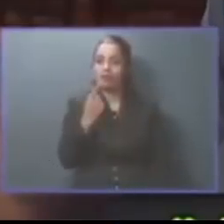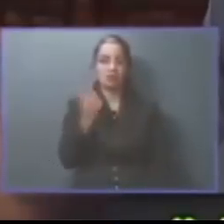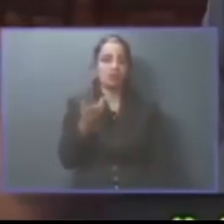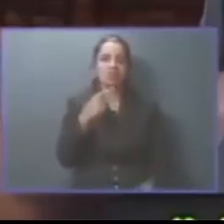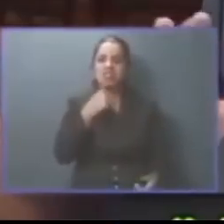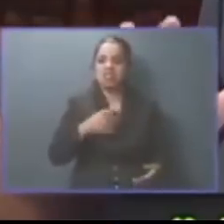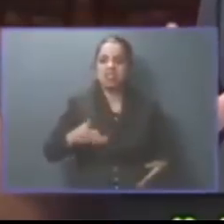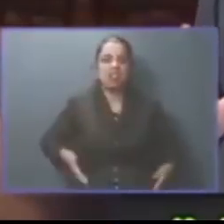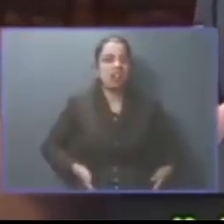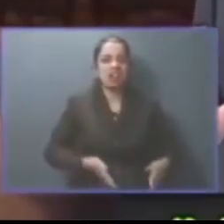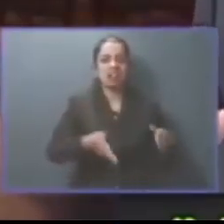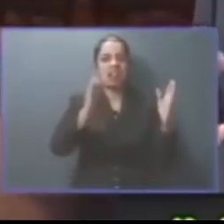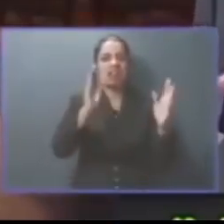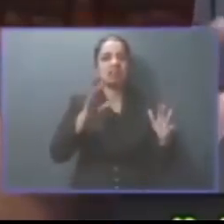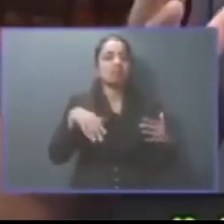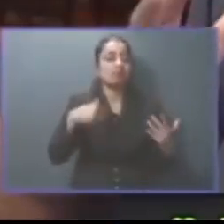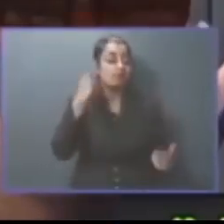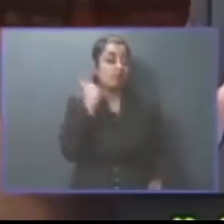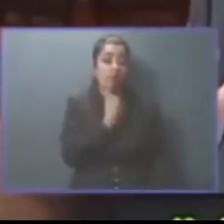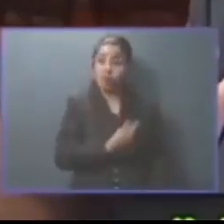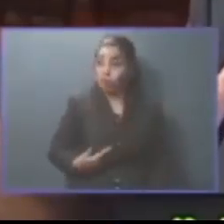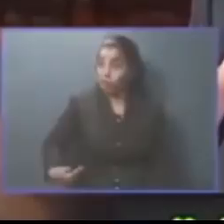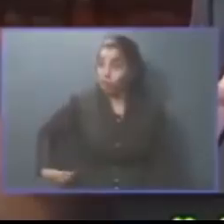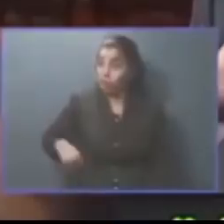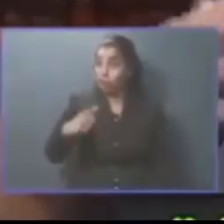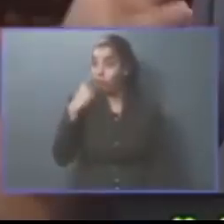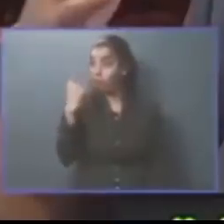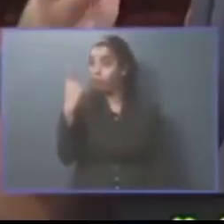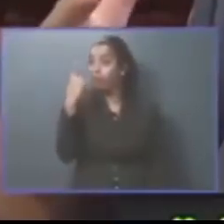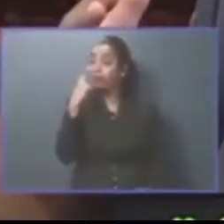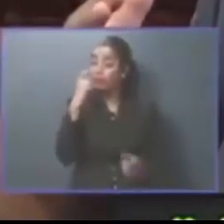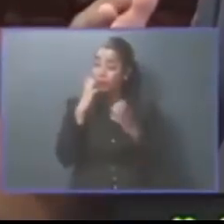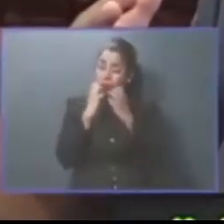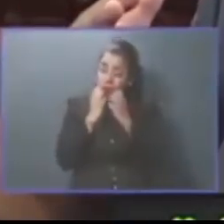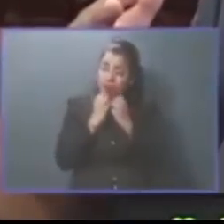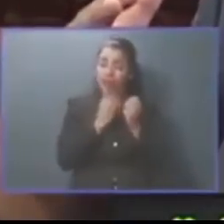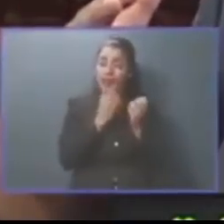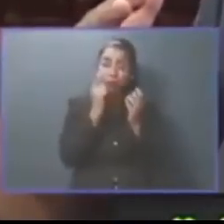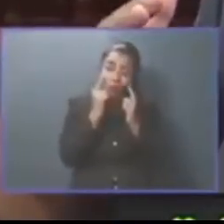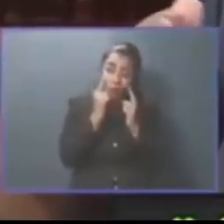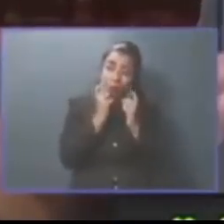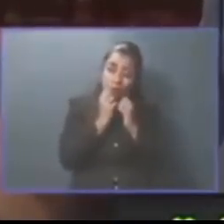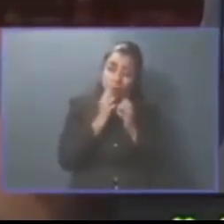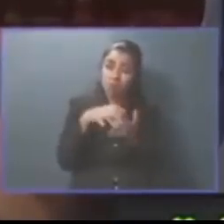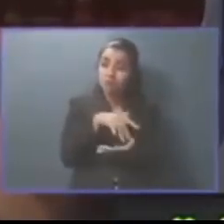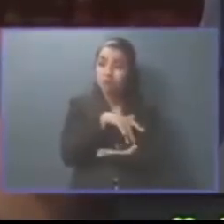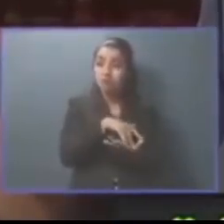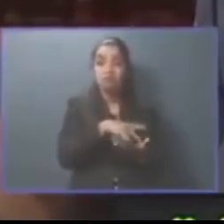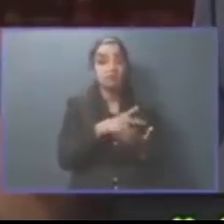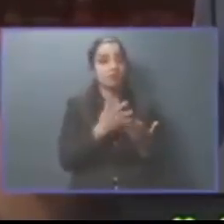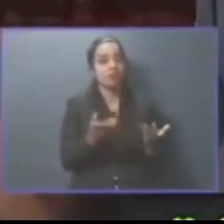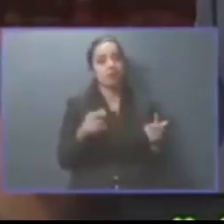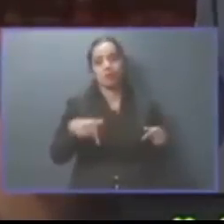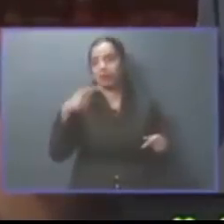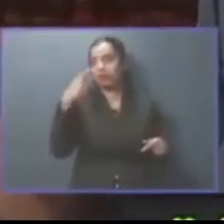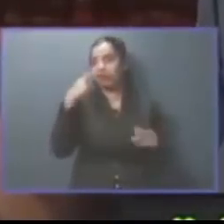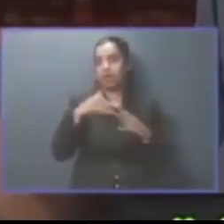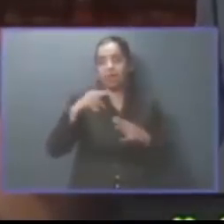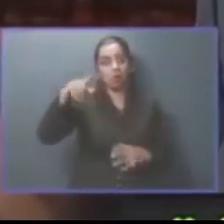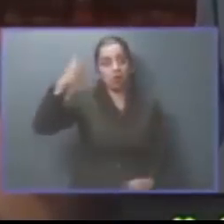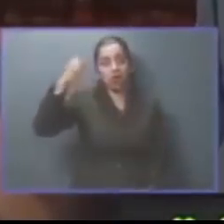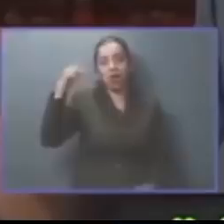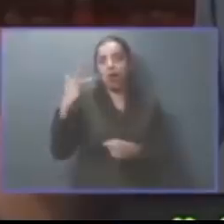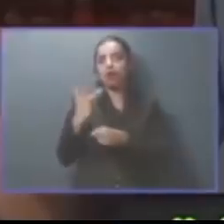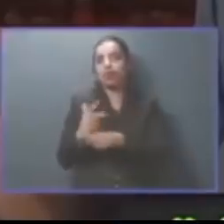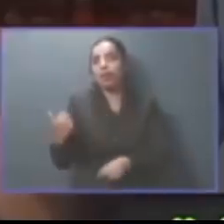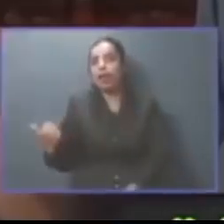calle. Porque el primer paso que hizo el presidente es cuidarnos. Por eso ahora se dan cuenta que no tenemos la misma suerte que nuestros